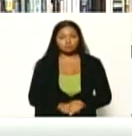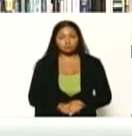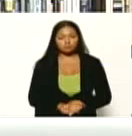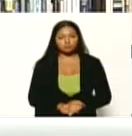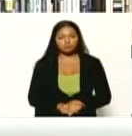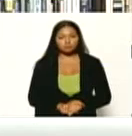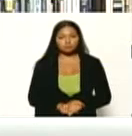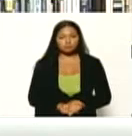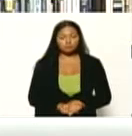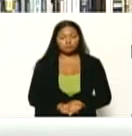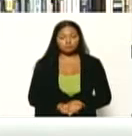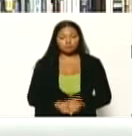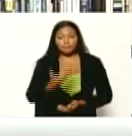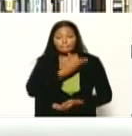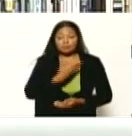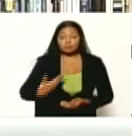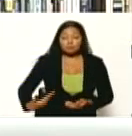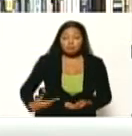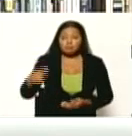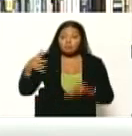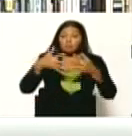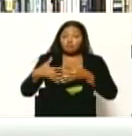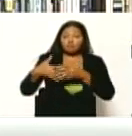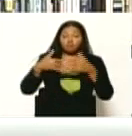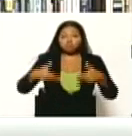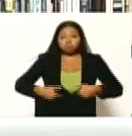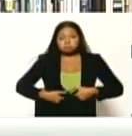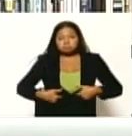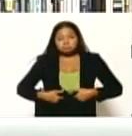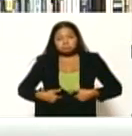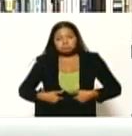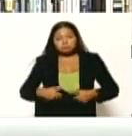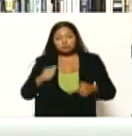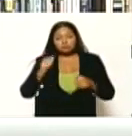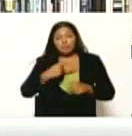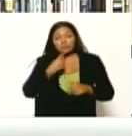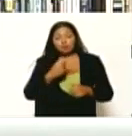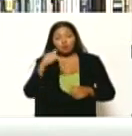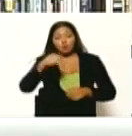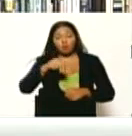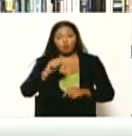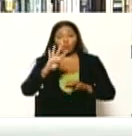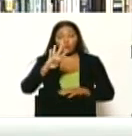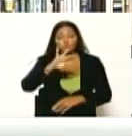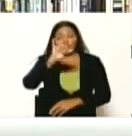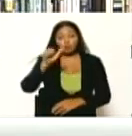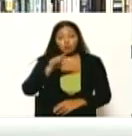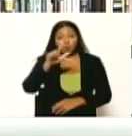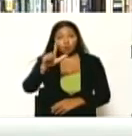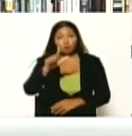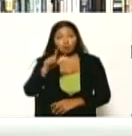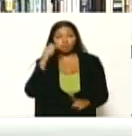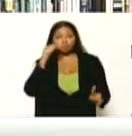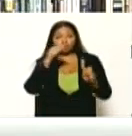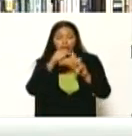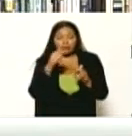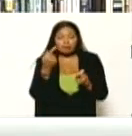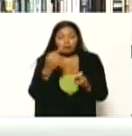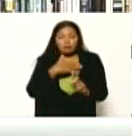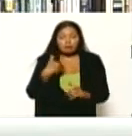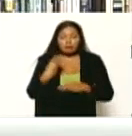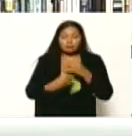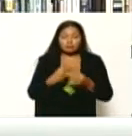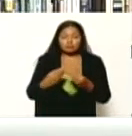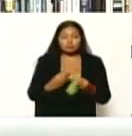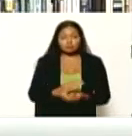El presidente Joe Biden, haciendo un gran esfuerzo, dijo que hoy, 4 de julio, era la meta que él tenía,